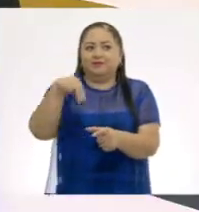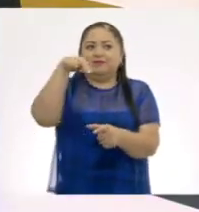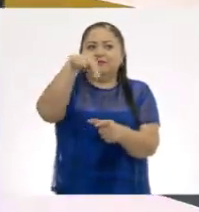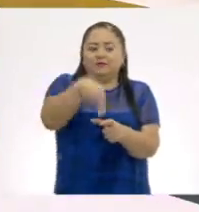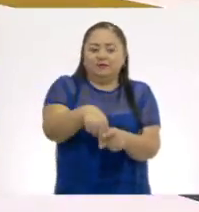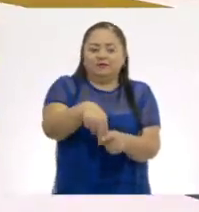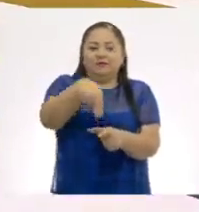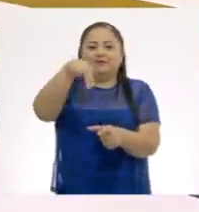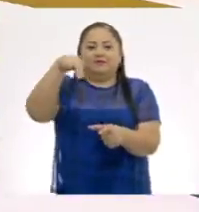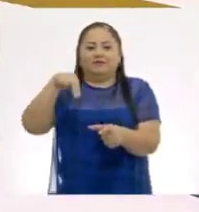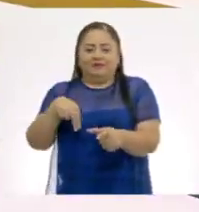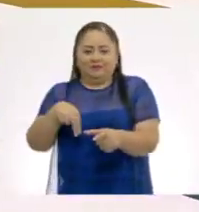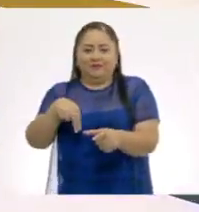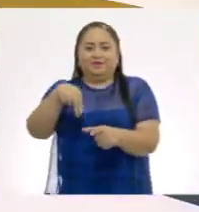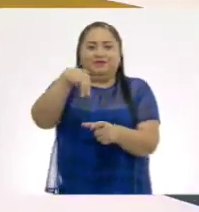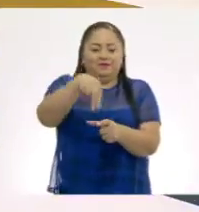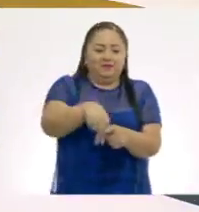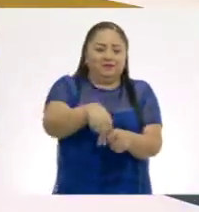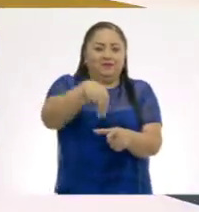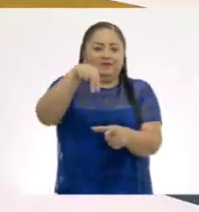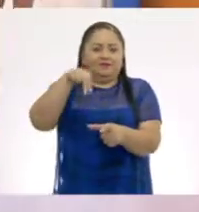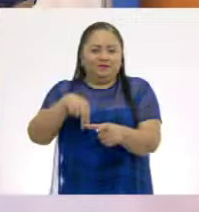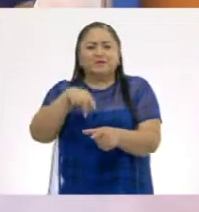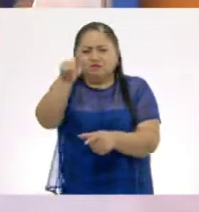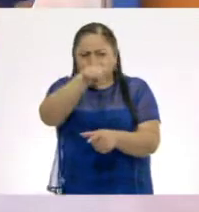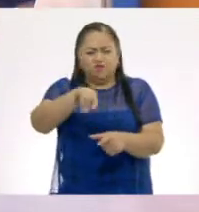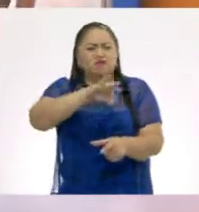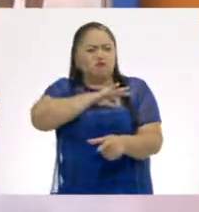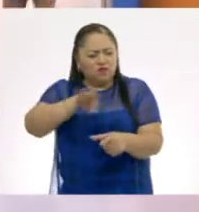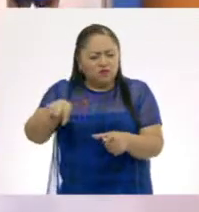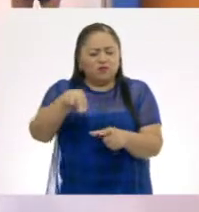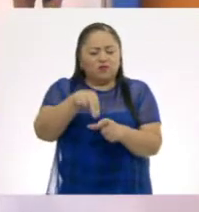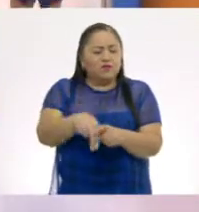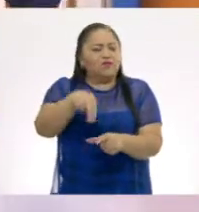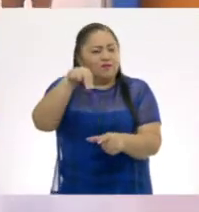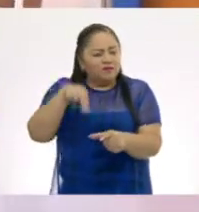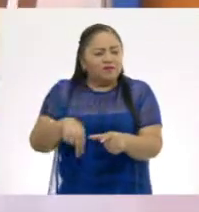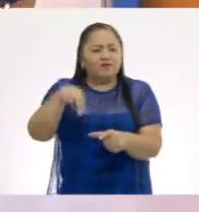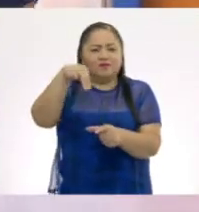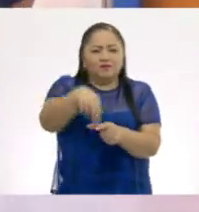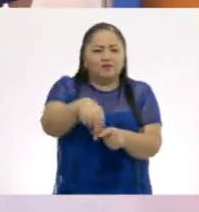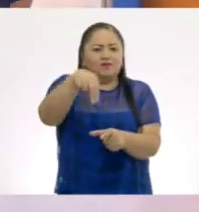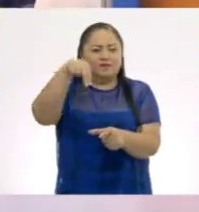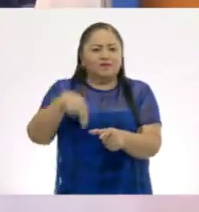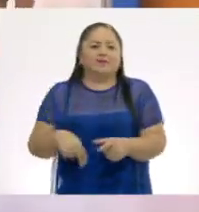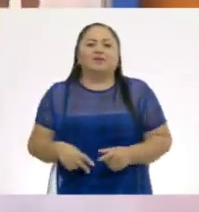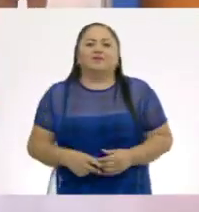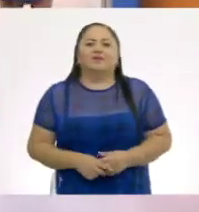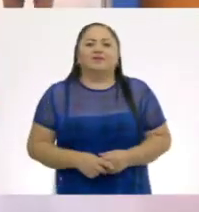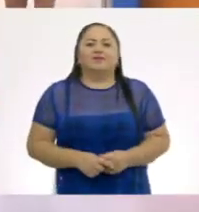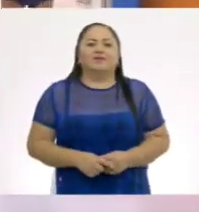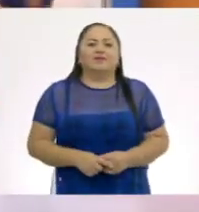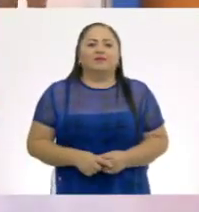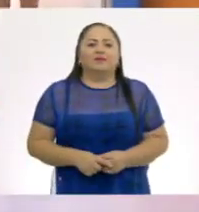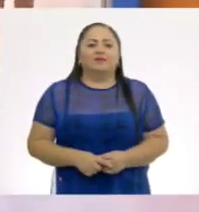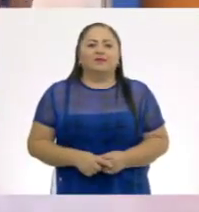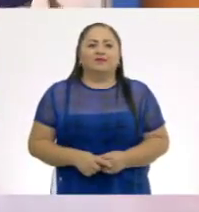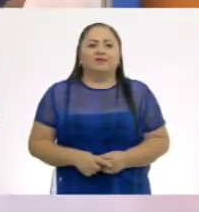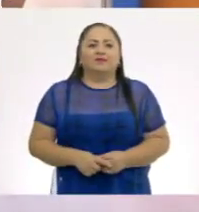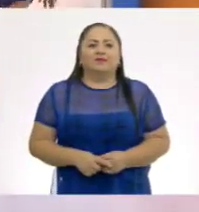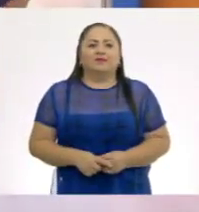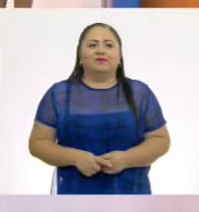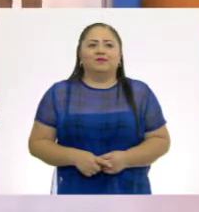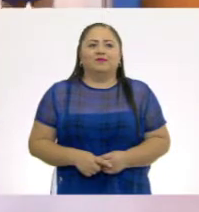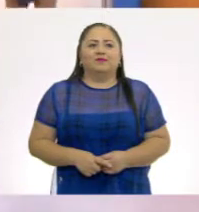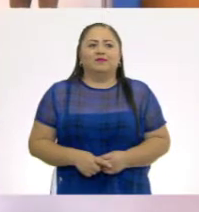dos. Adentro, afuera. Sé que pueden ustedes. Inténtenlo. Uno, dos.